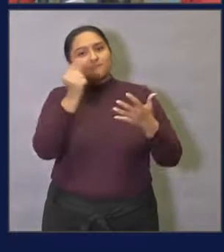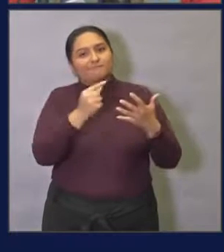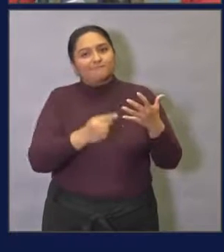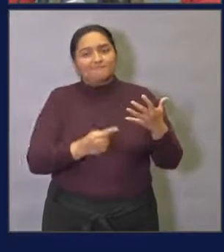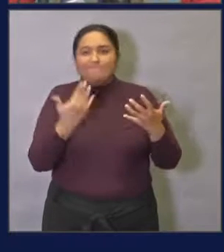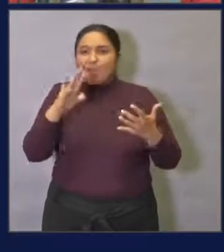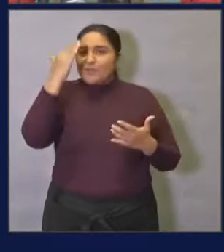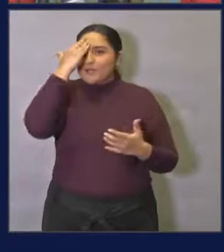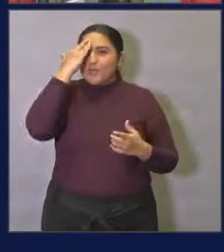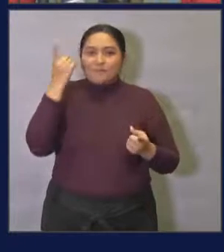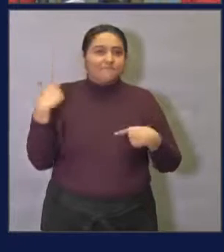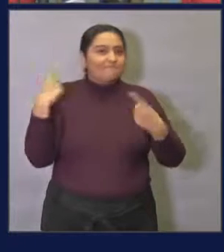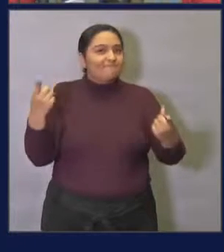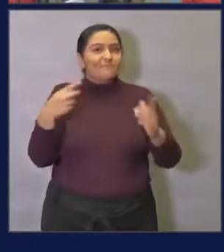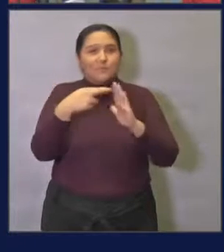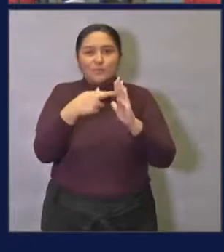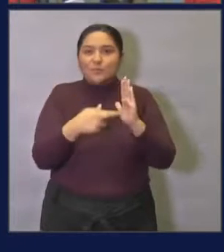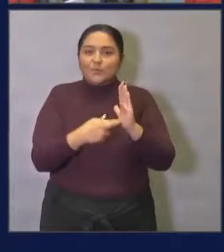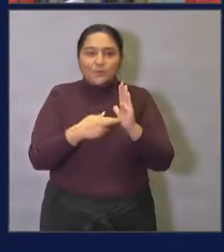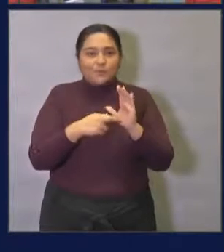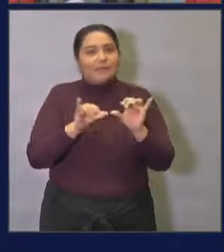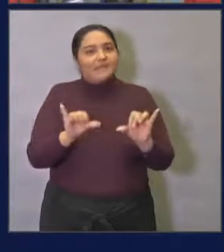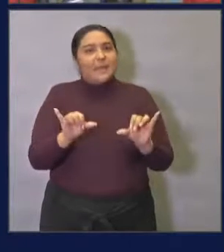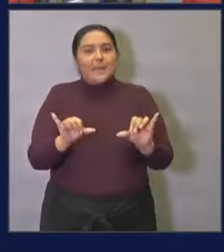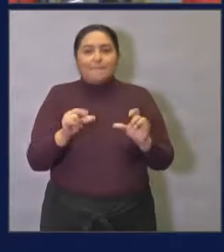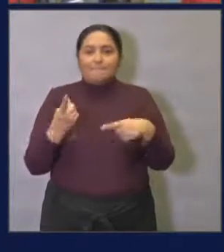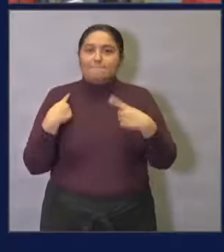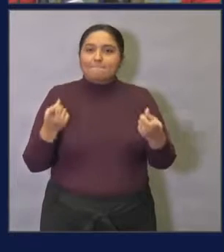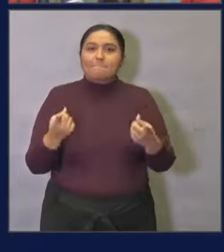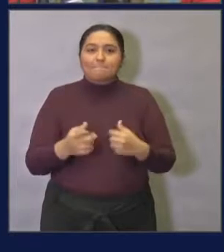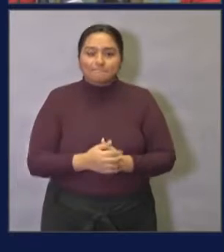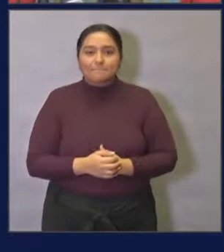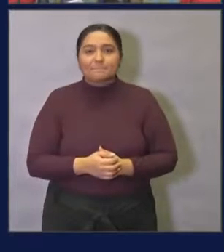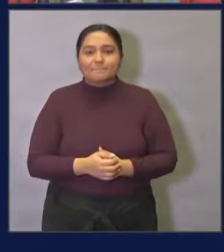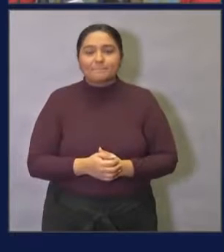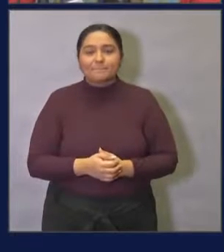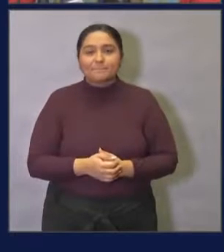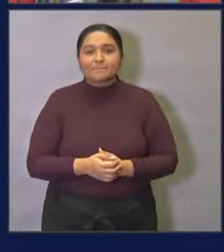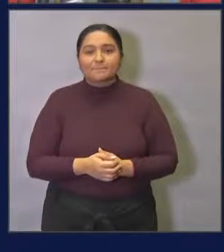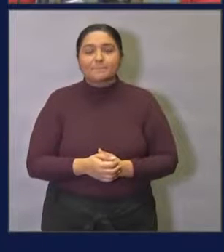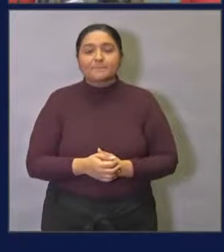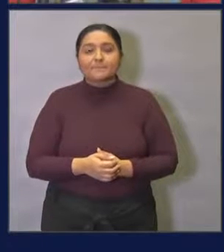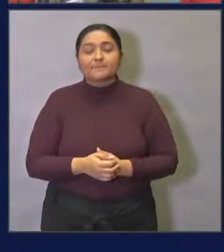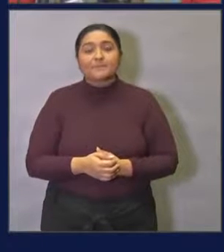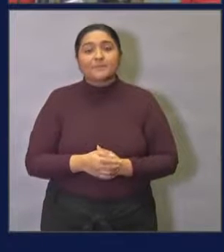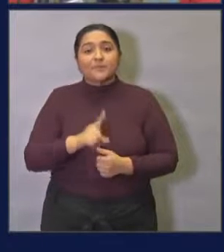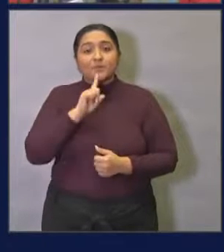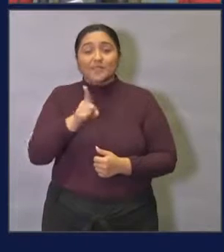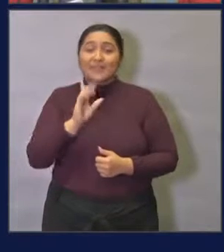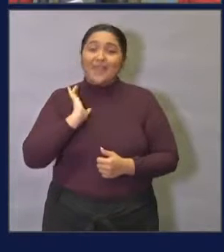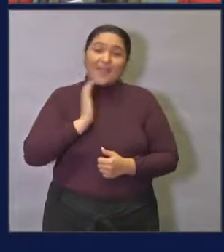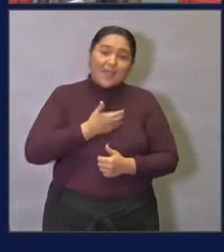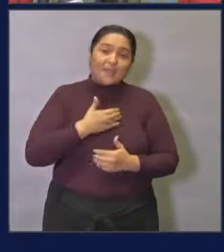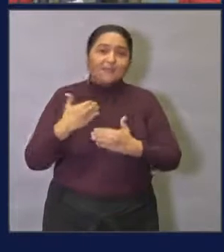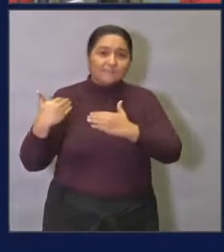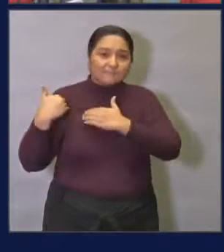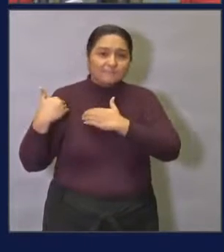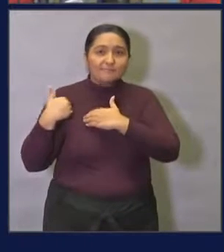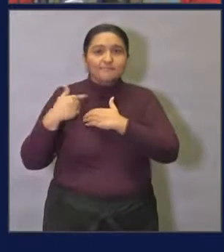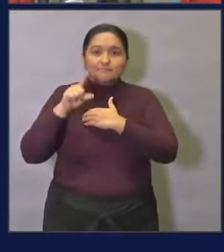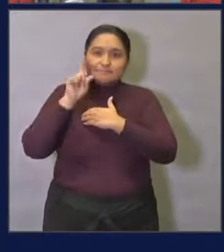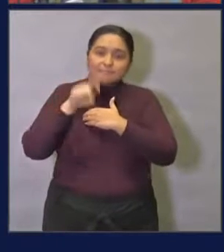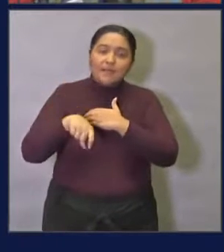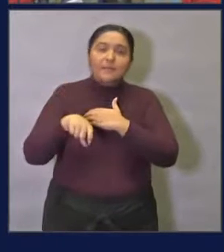conocemos y hemos estado usando durante los últimos meses. Depende de cada uno de nosotros hacer nuestra parte